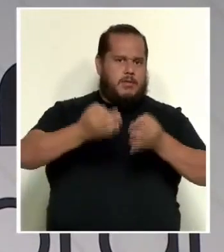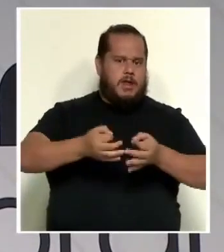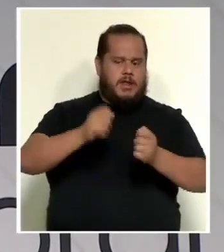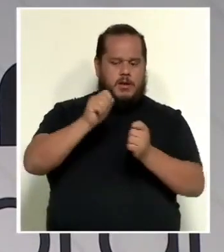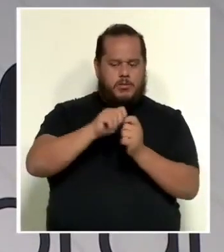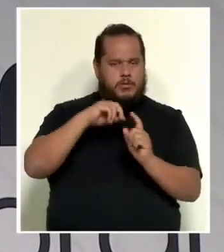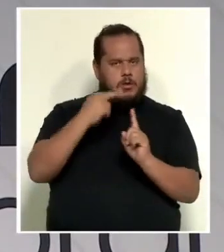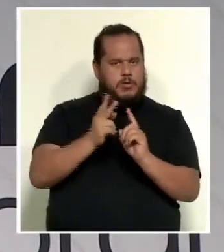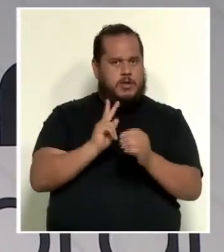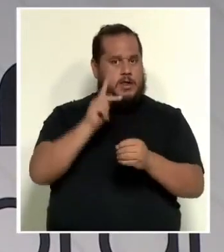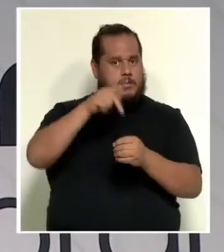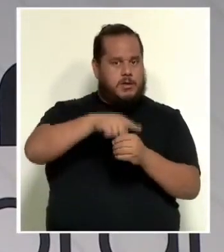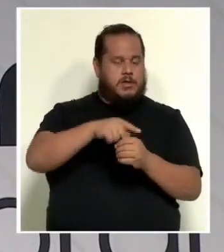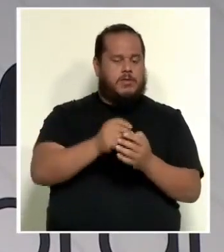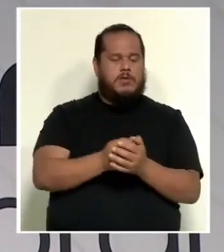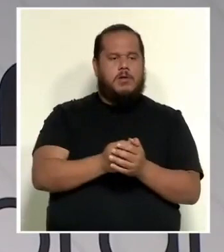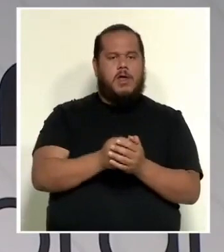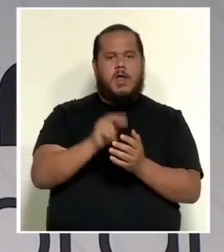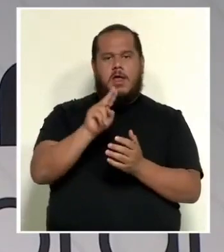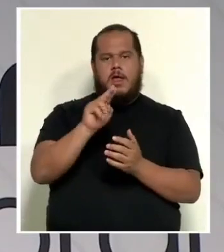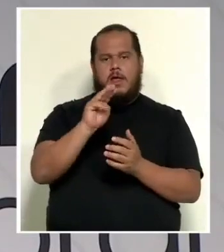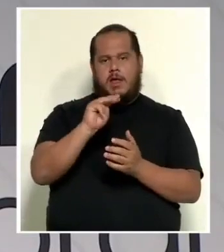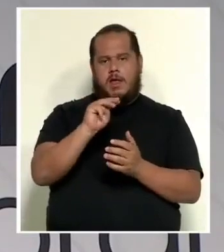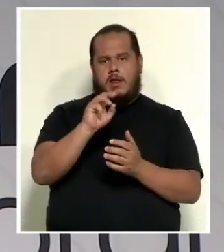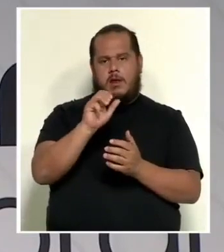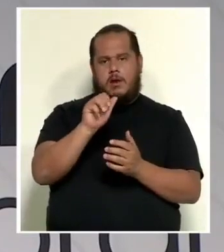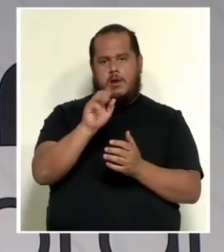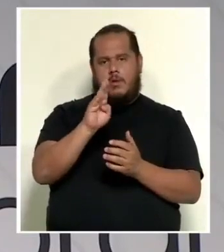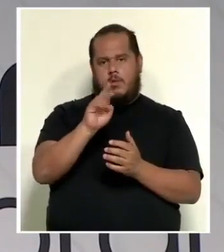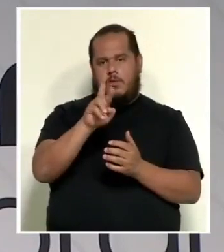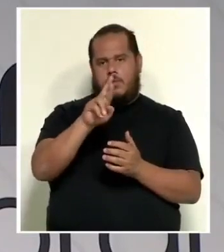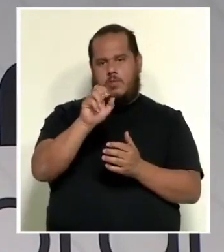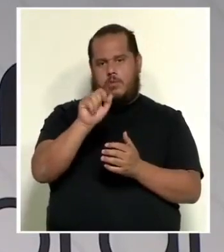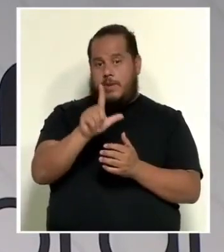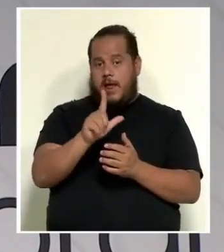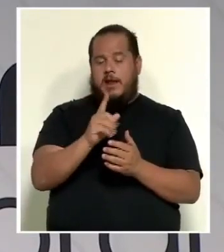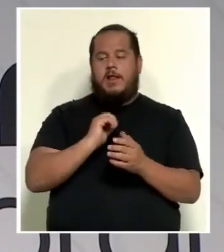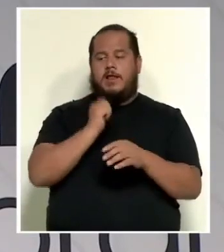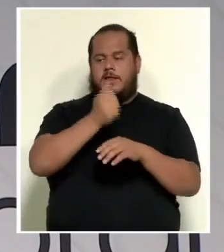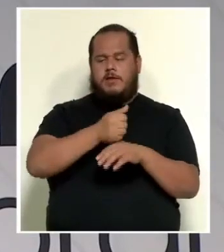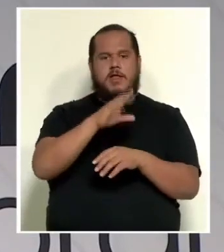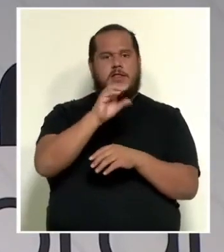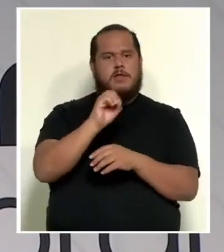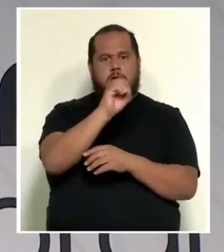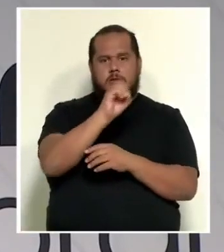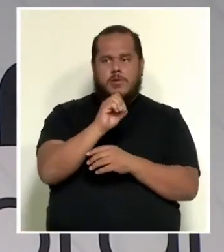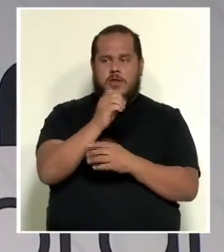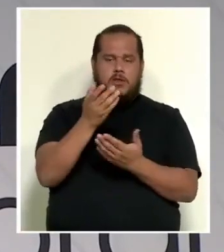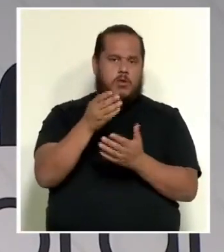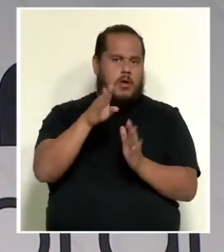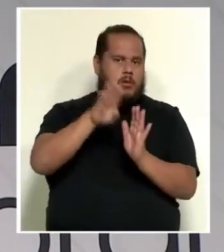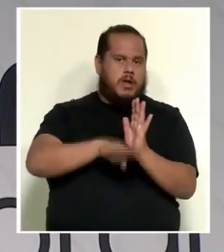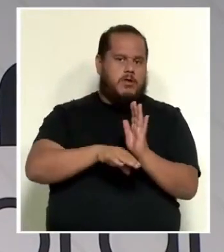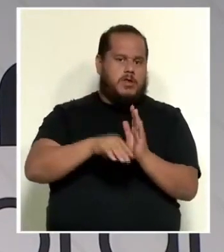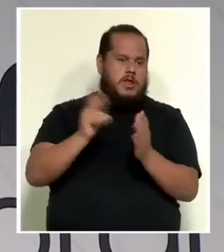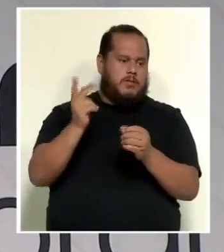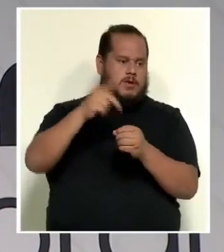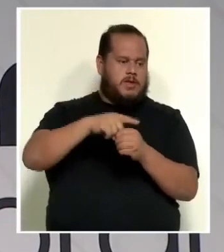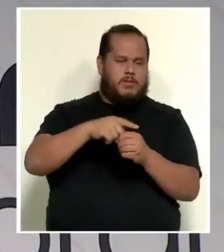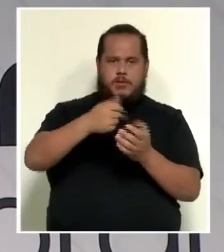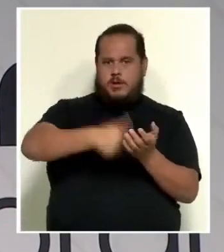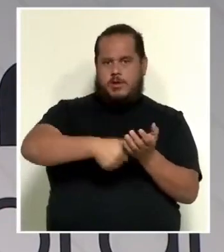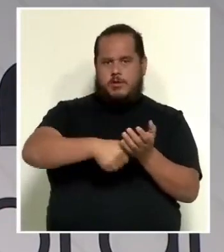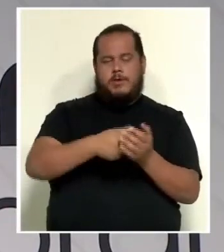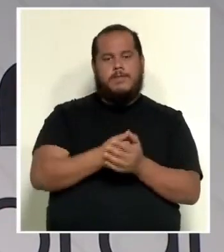vista de la participación, el umbral que establecen es del 50% al menos de participación electoral,